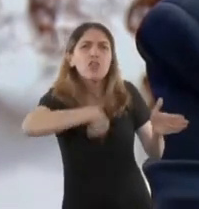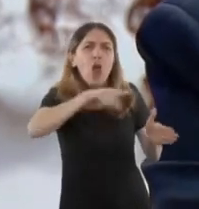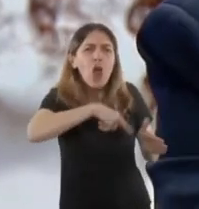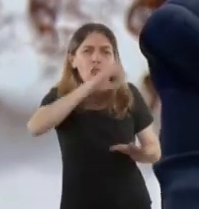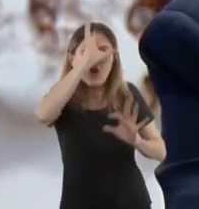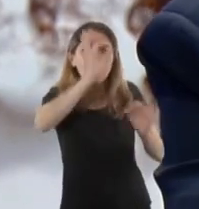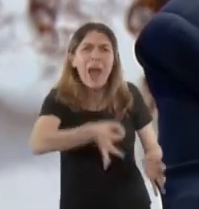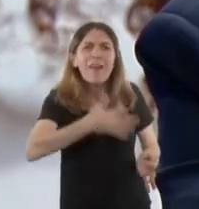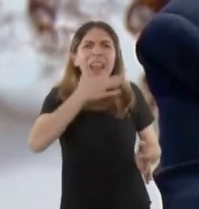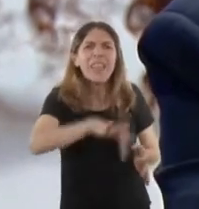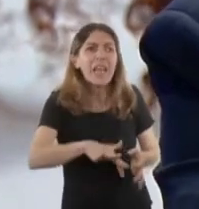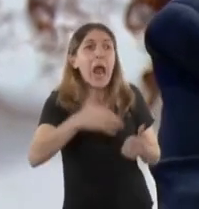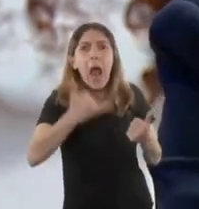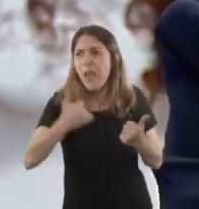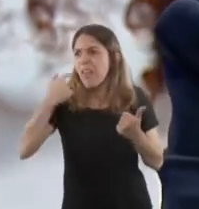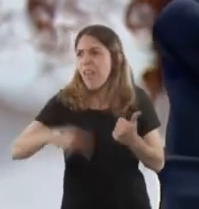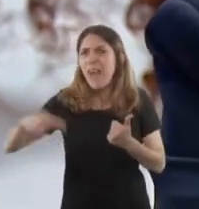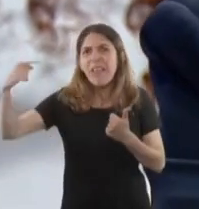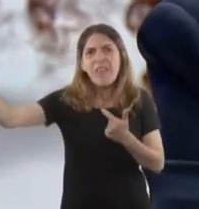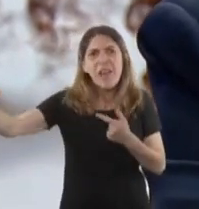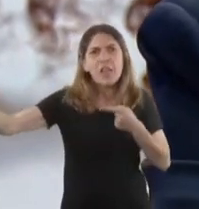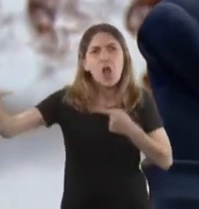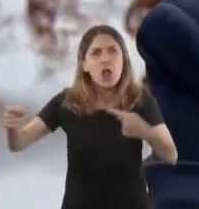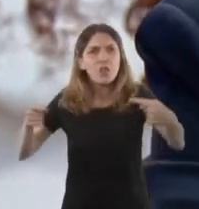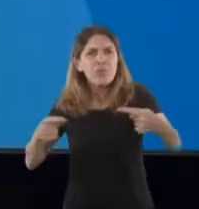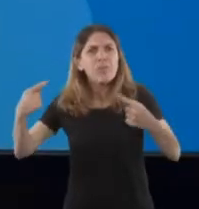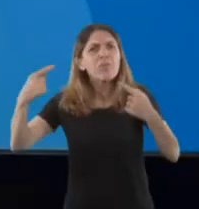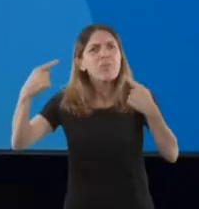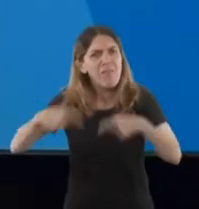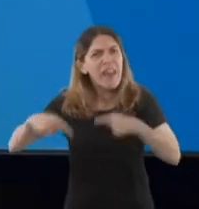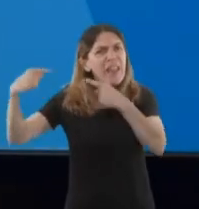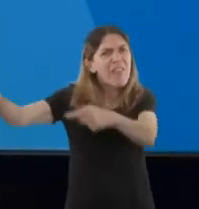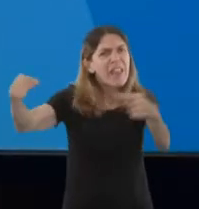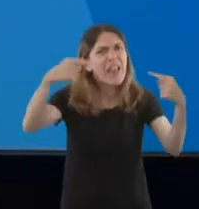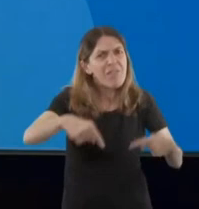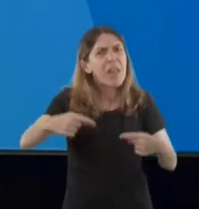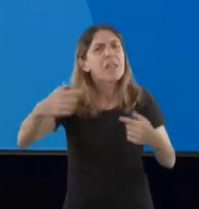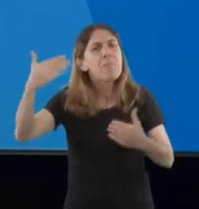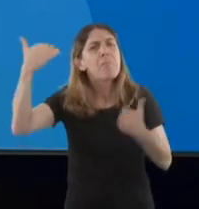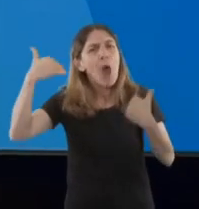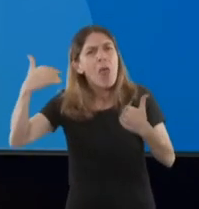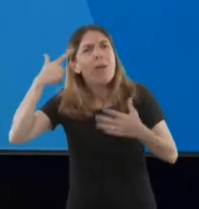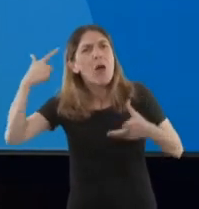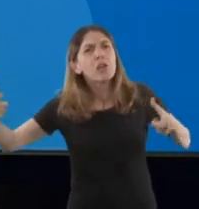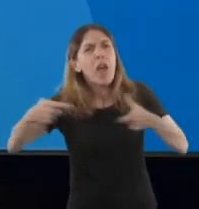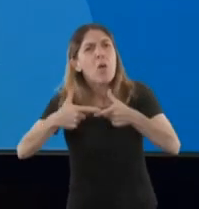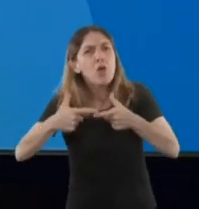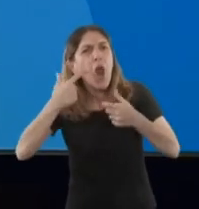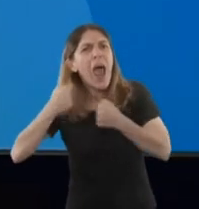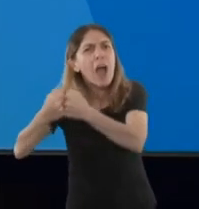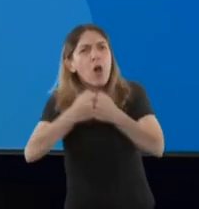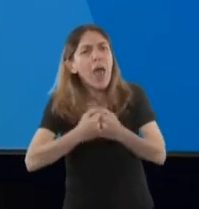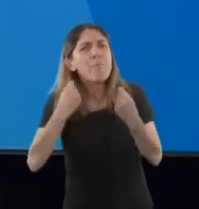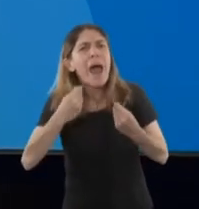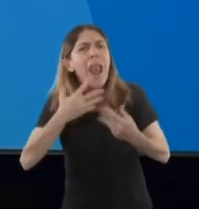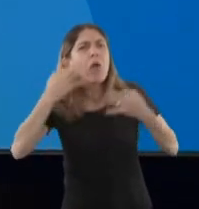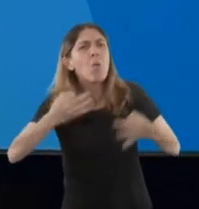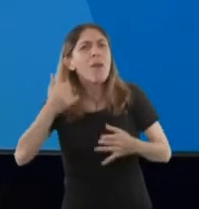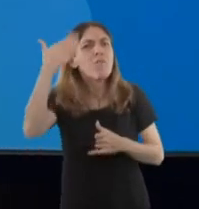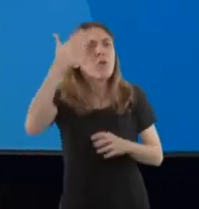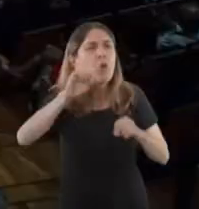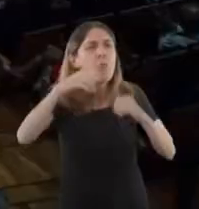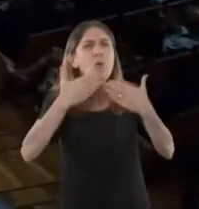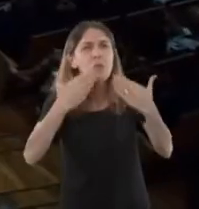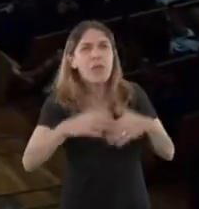diferentes nos podemos sentar y ponernos de acuerdo para darle a los argentinos certezas y futuro muchas gracias